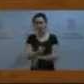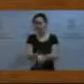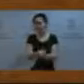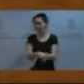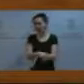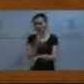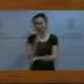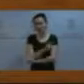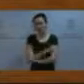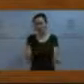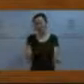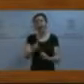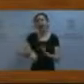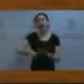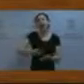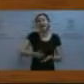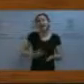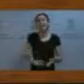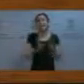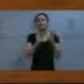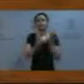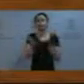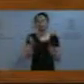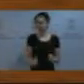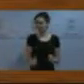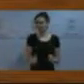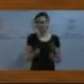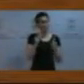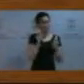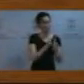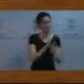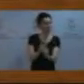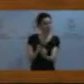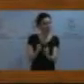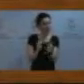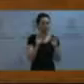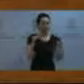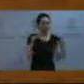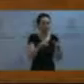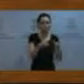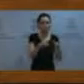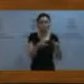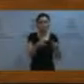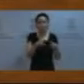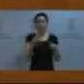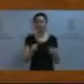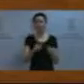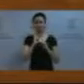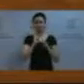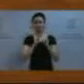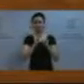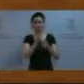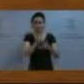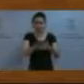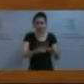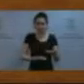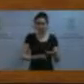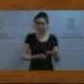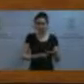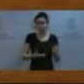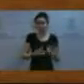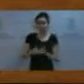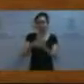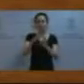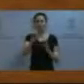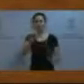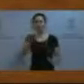hasta que no haya plantillas especializadas para esos casos. Estas, entre otras muchas reivindicaciones, nos hacían, y todas relativas al ERA,